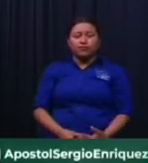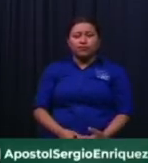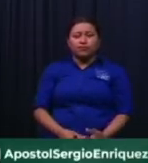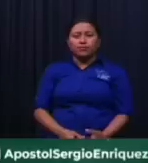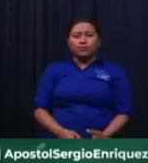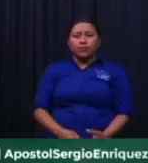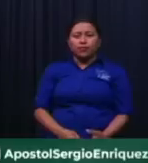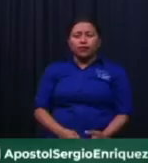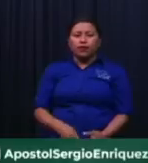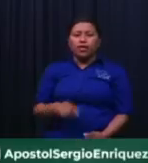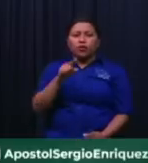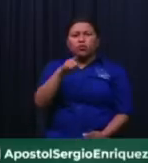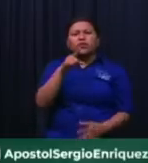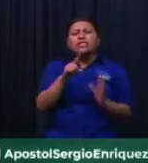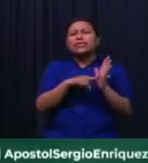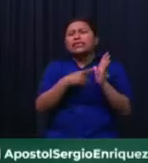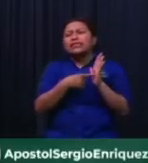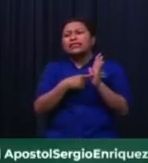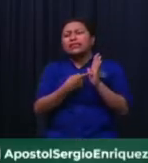¿qué ve usted ahí?